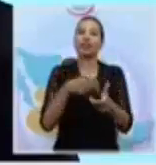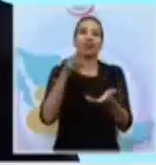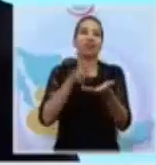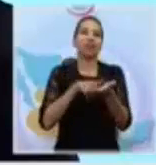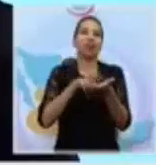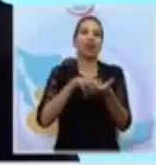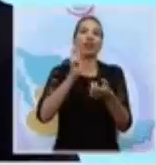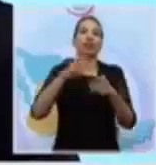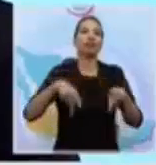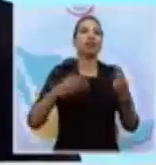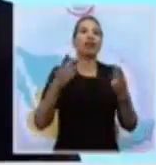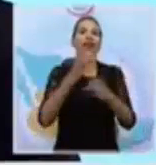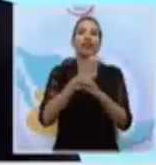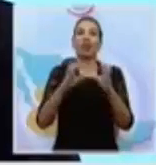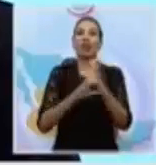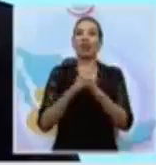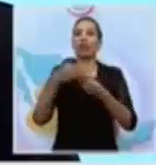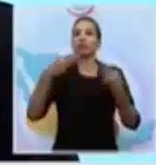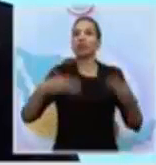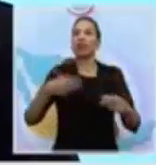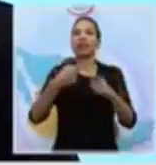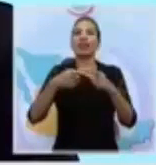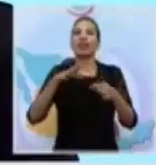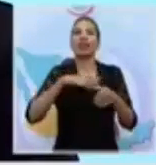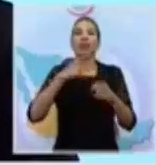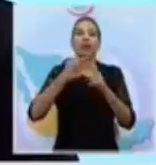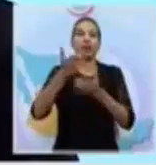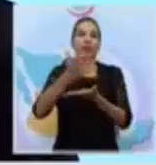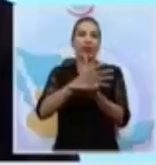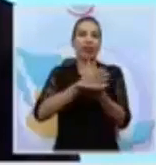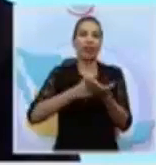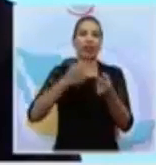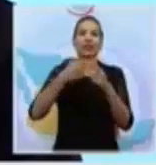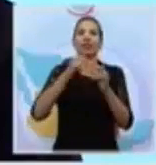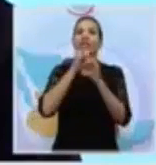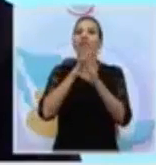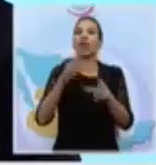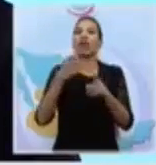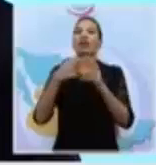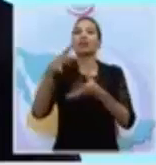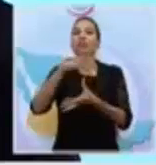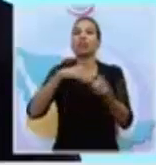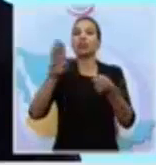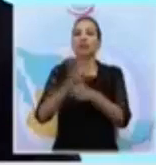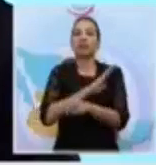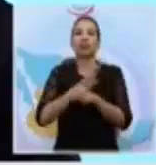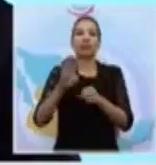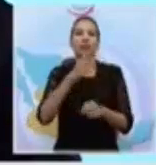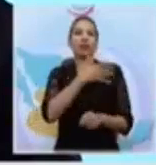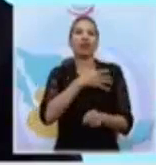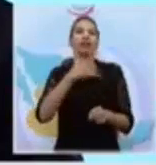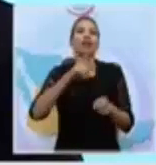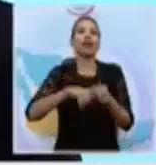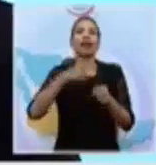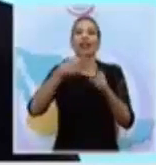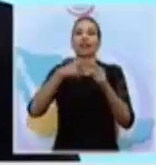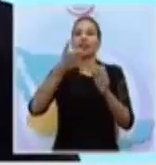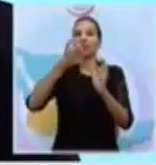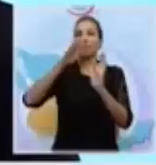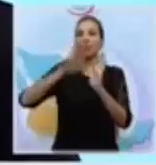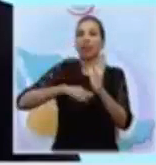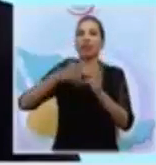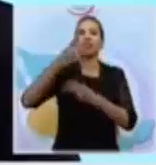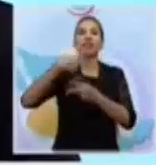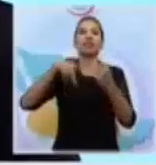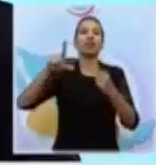del mercado. Tanto el universalismo de niveles uniformes y de beneficios generales bajos, que es el esbozado